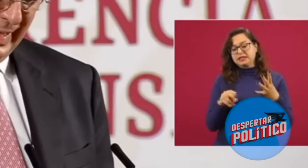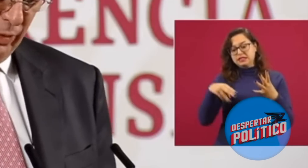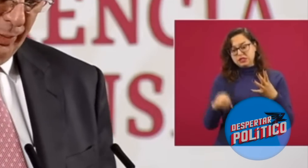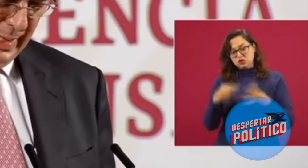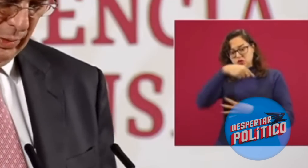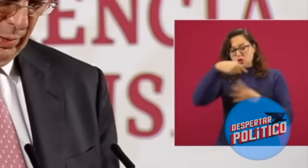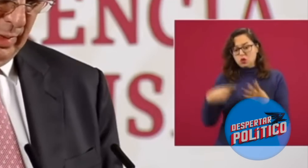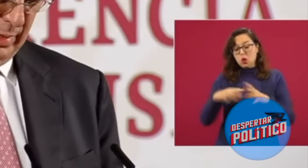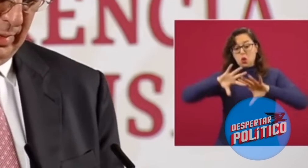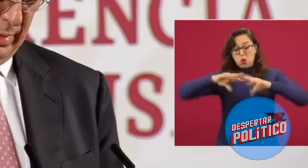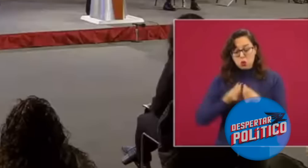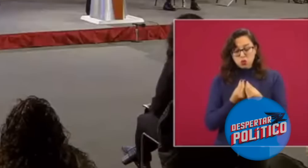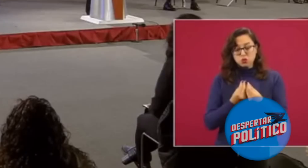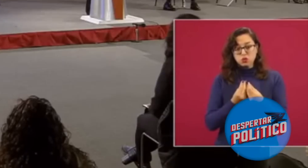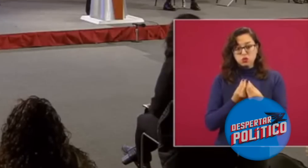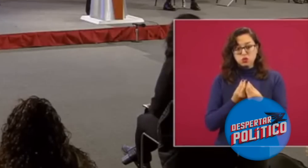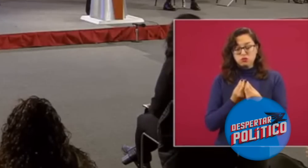se estaría cubriendo